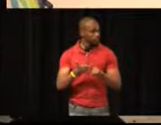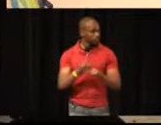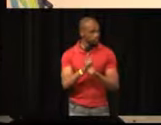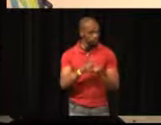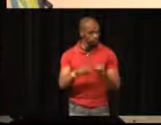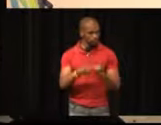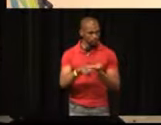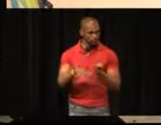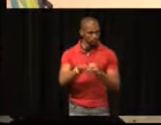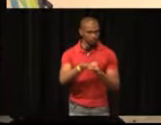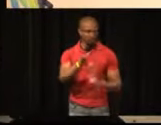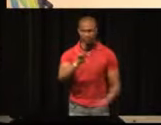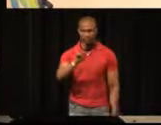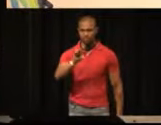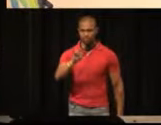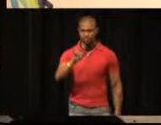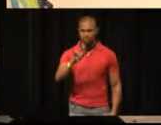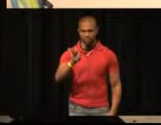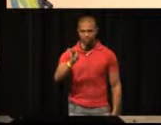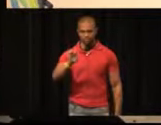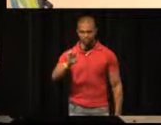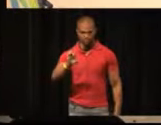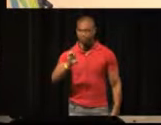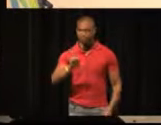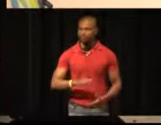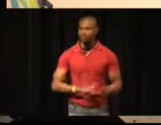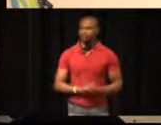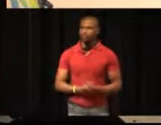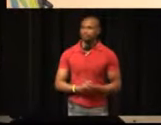de l'Homme de Société,